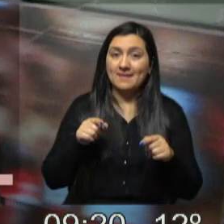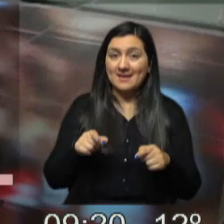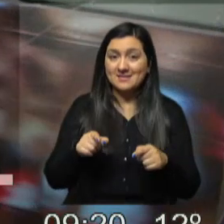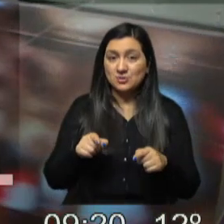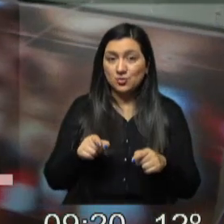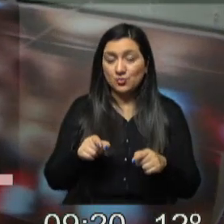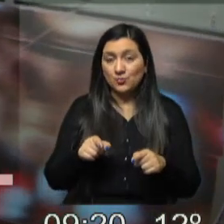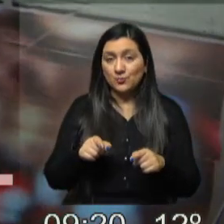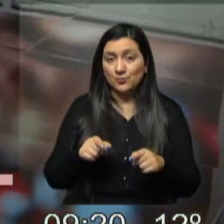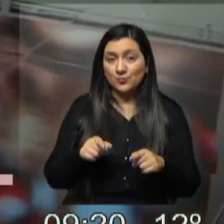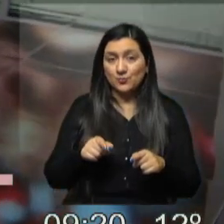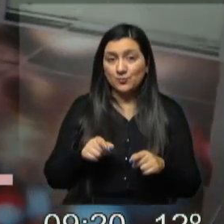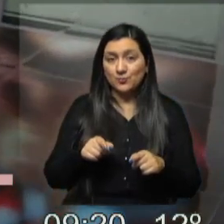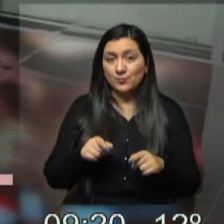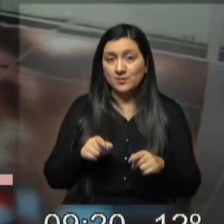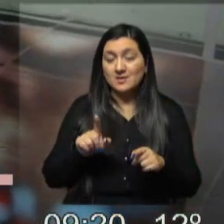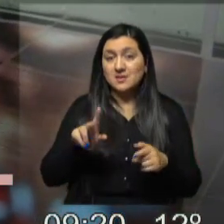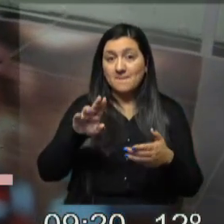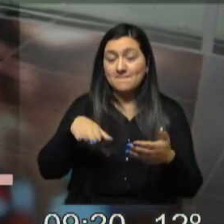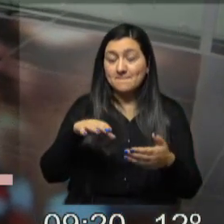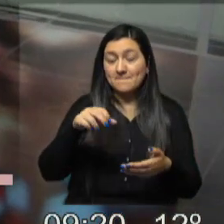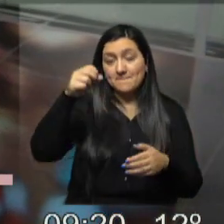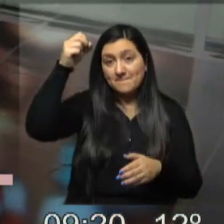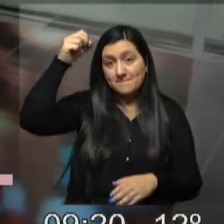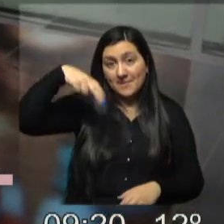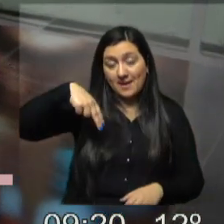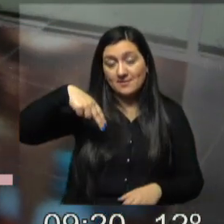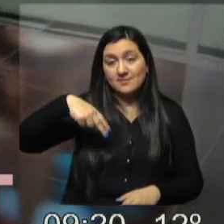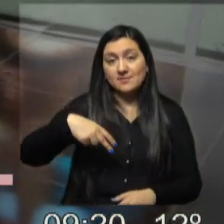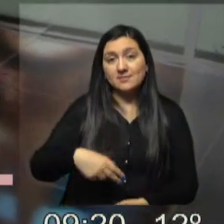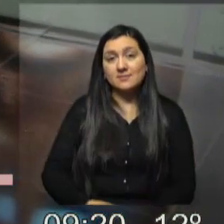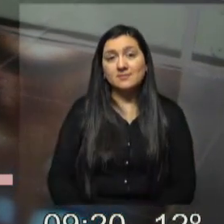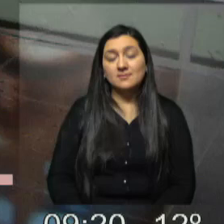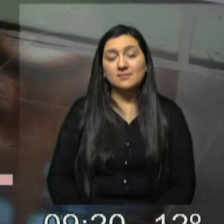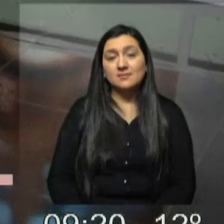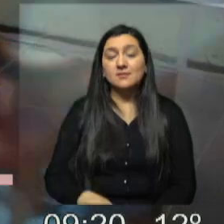partitura, ese plan que aparece de alguna forma